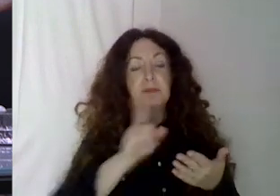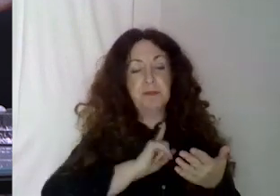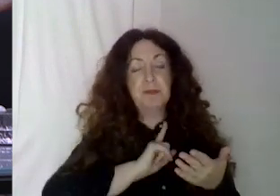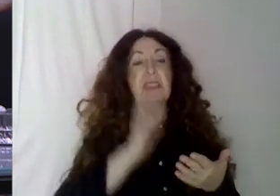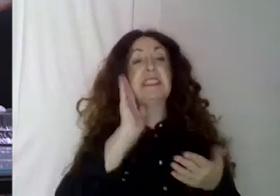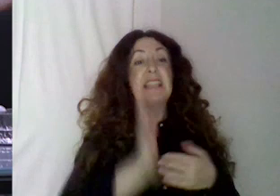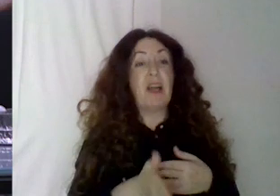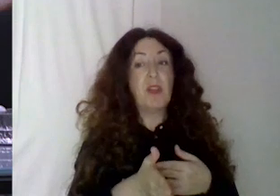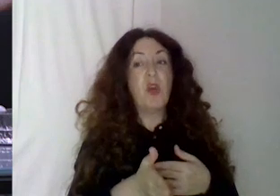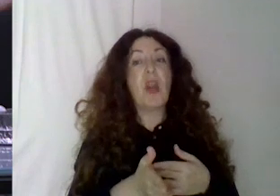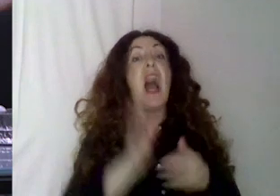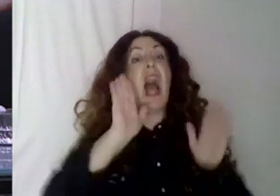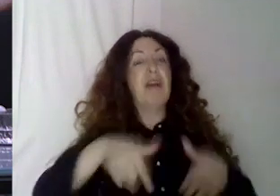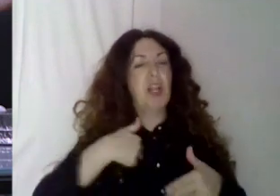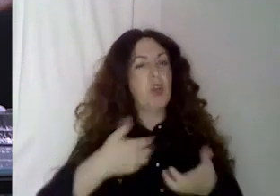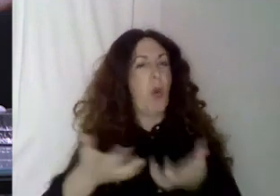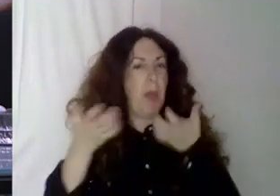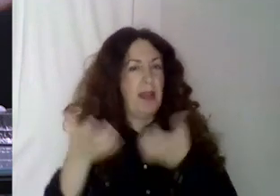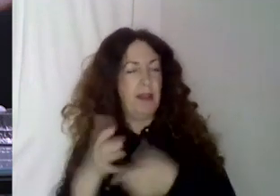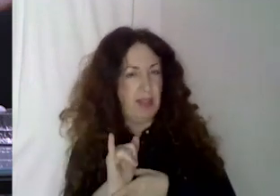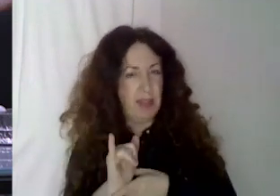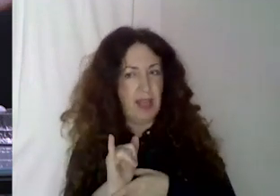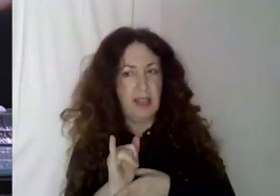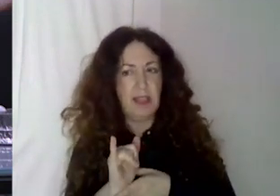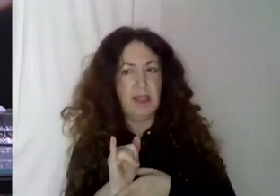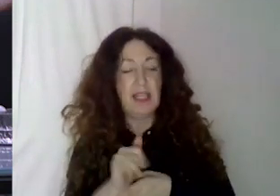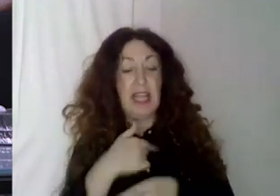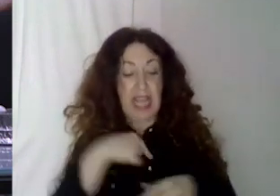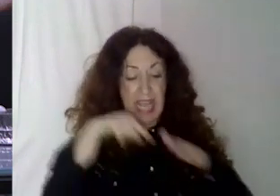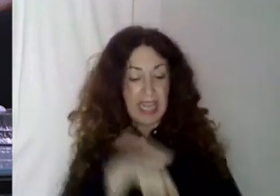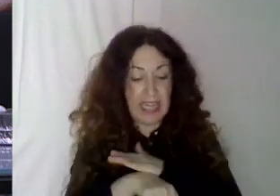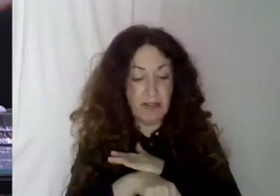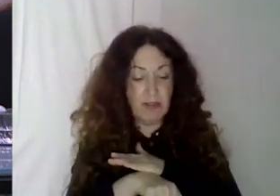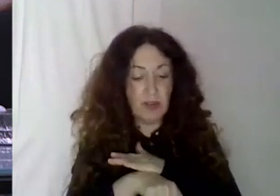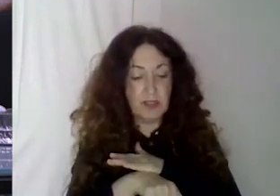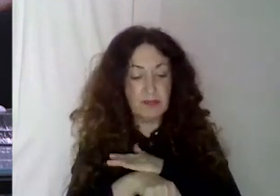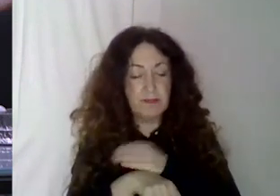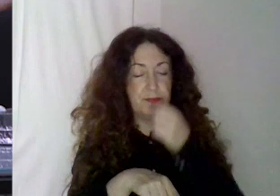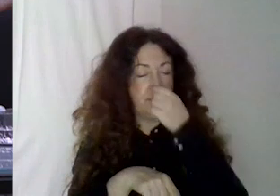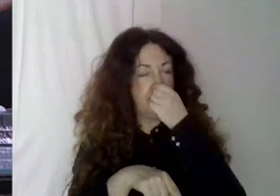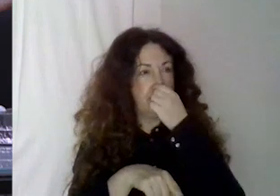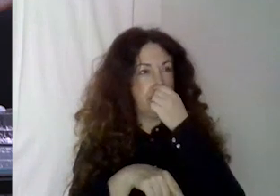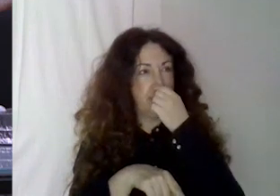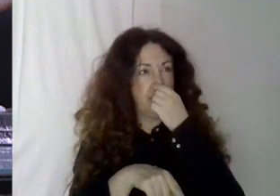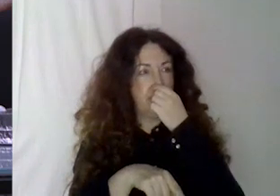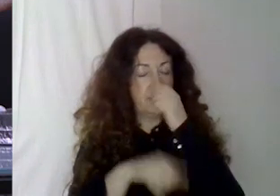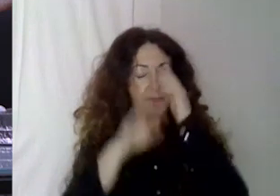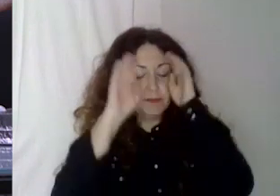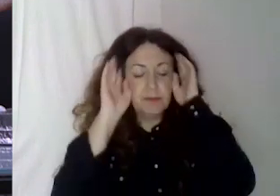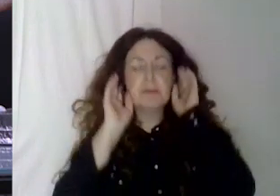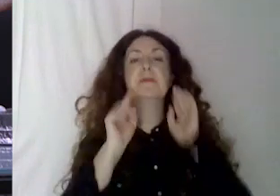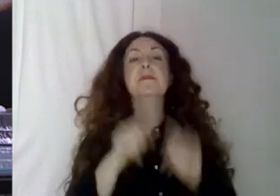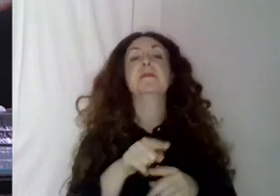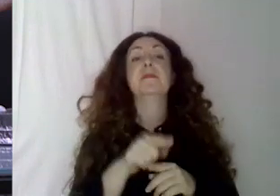crueldad, pero probablemente no menos crueles que el siglo XII. O sea, yo creo que en todo momento siempre hay una extrema crueldad, lo que pasa que quizás ahí